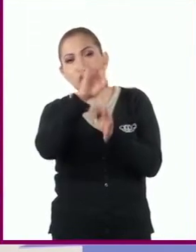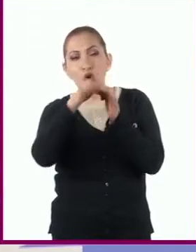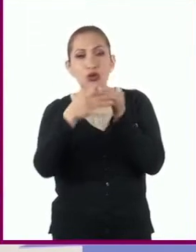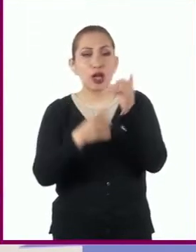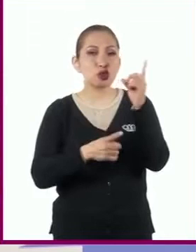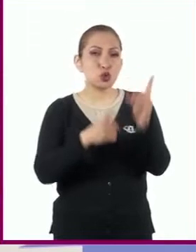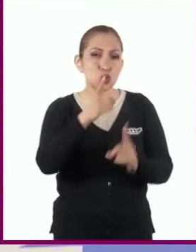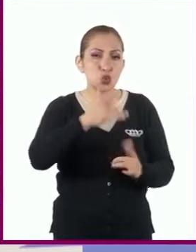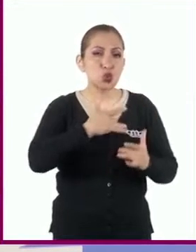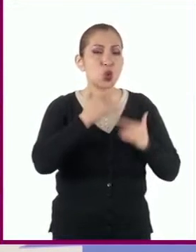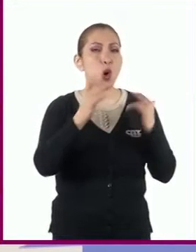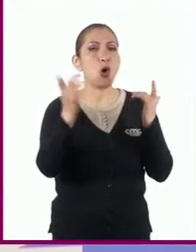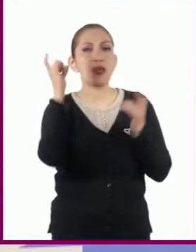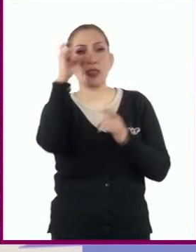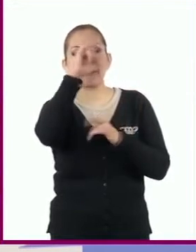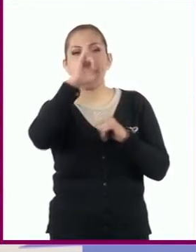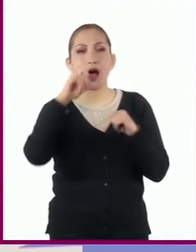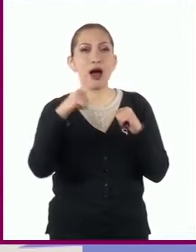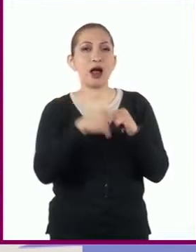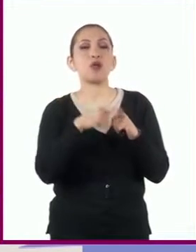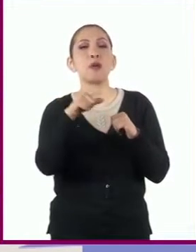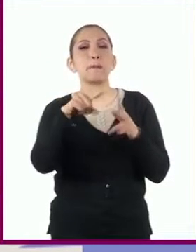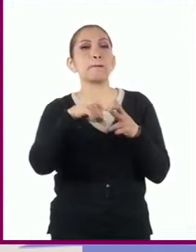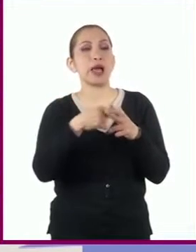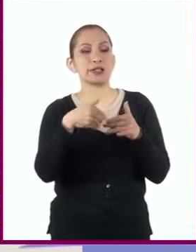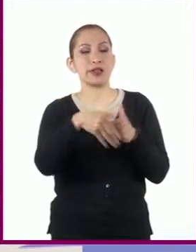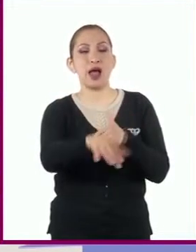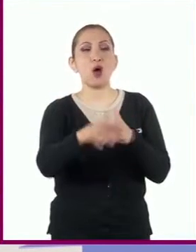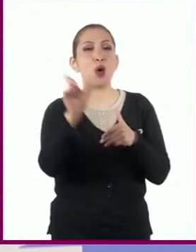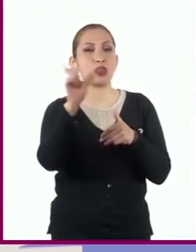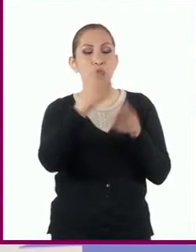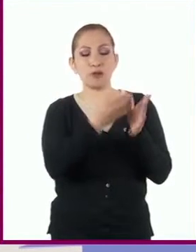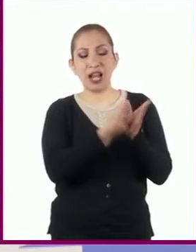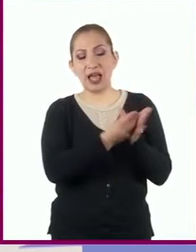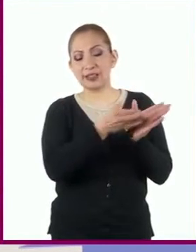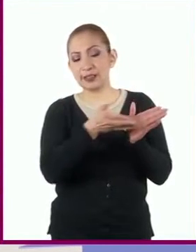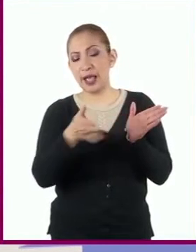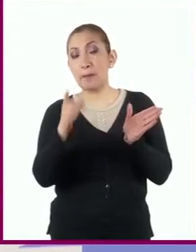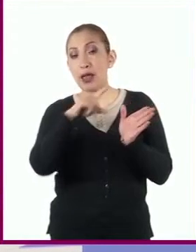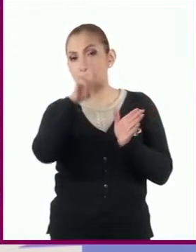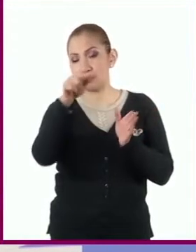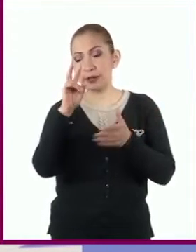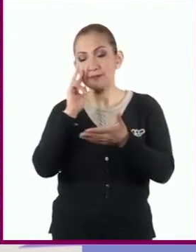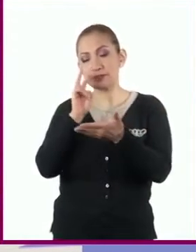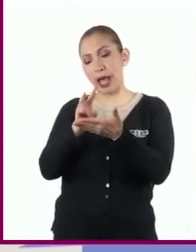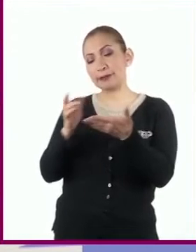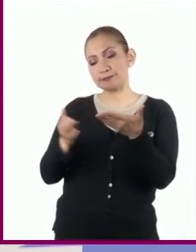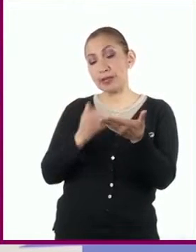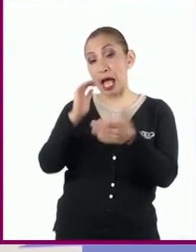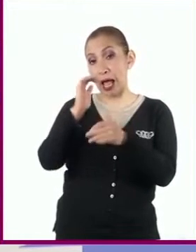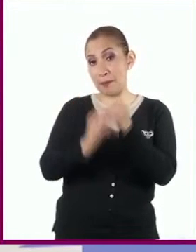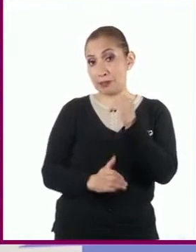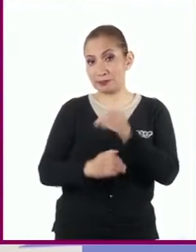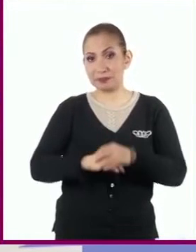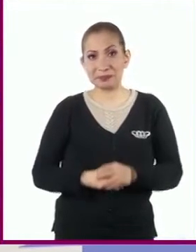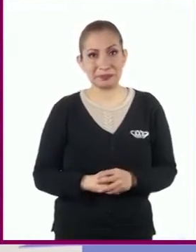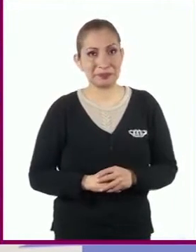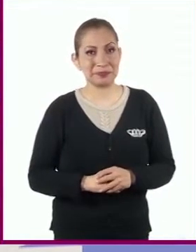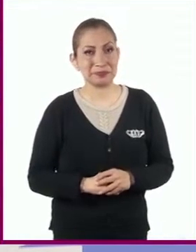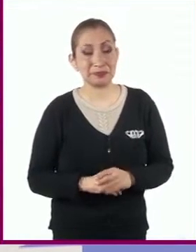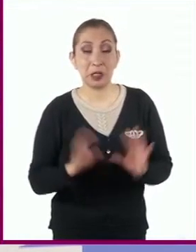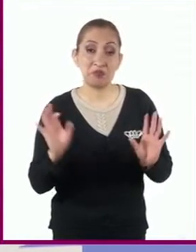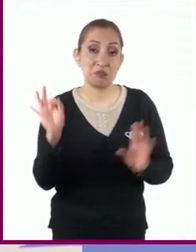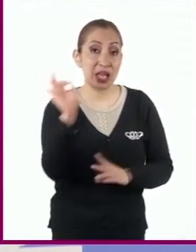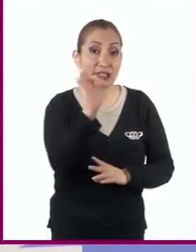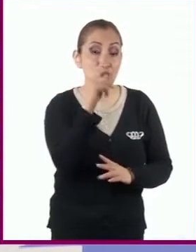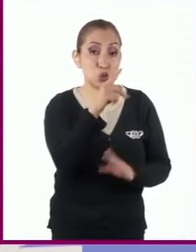dudas, inquietudes o dificultades que surjan durante el planteamiento, para que puedan consultarlas una vez que termine la sesión, ya